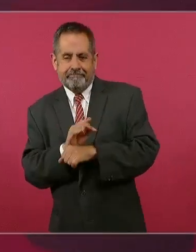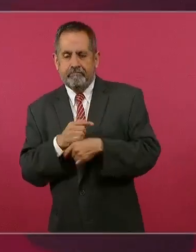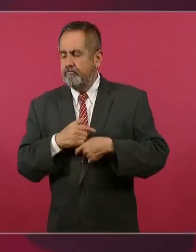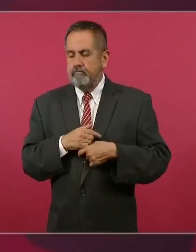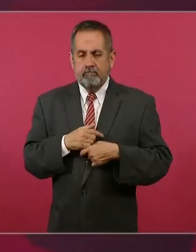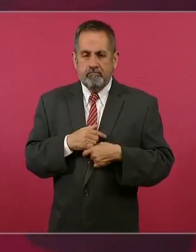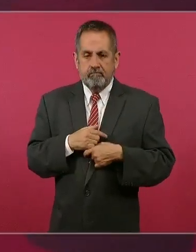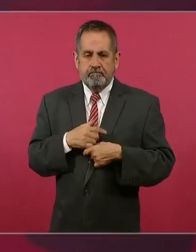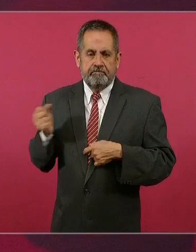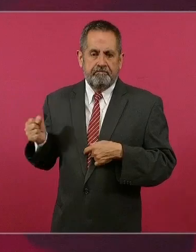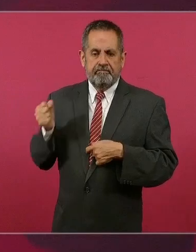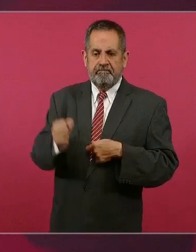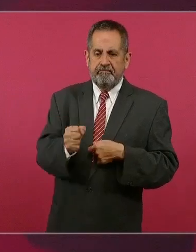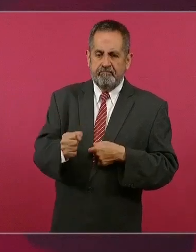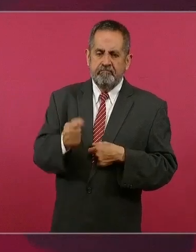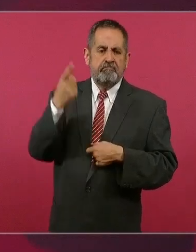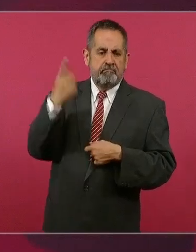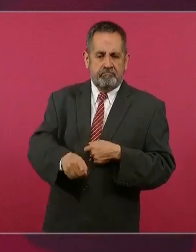nada de imposición